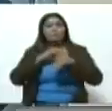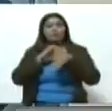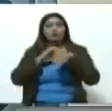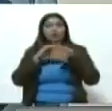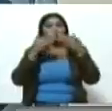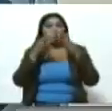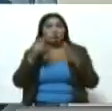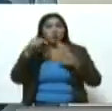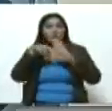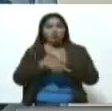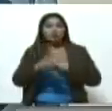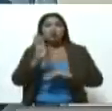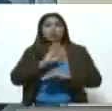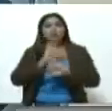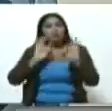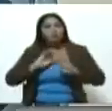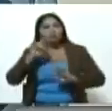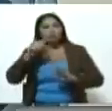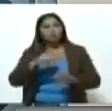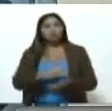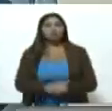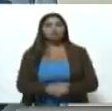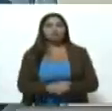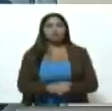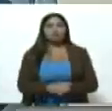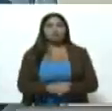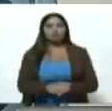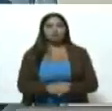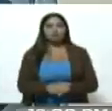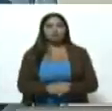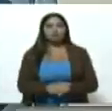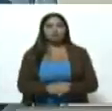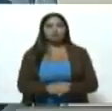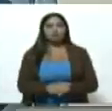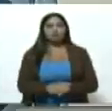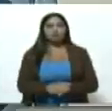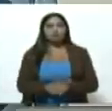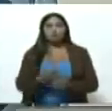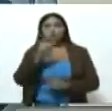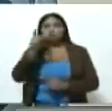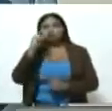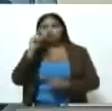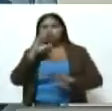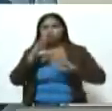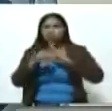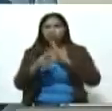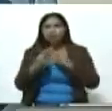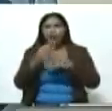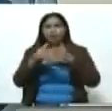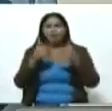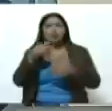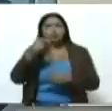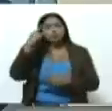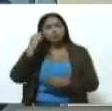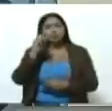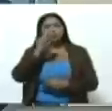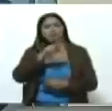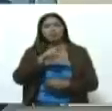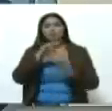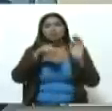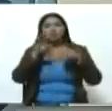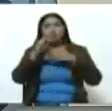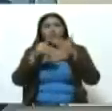a lo interno de funcionarios corruptos. Hasta la fecha tenemos 319